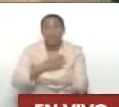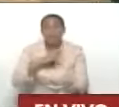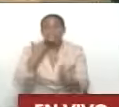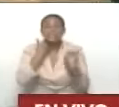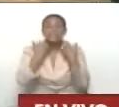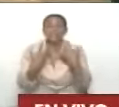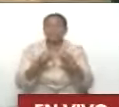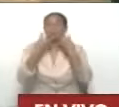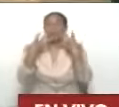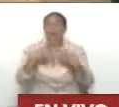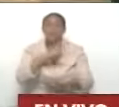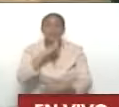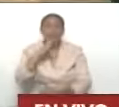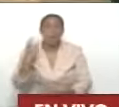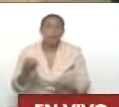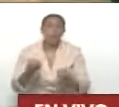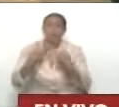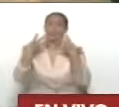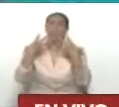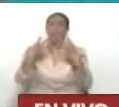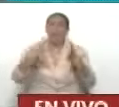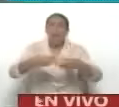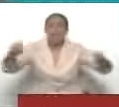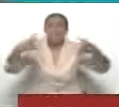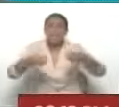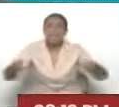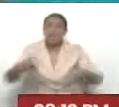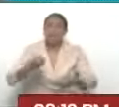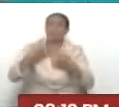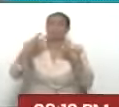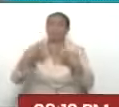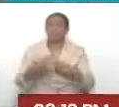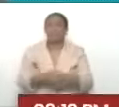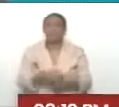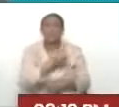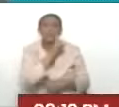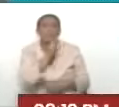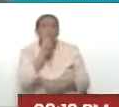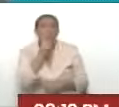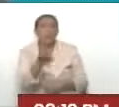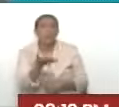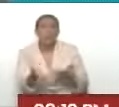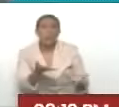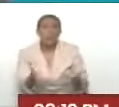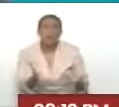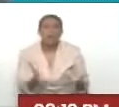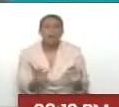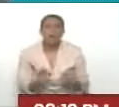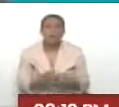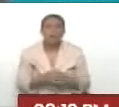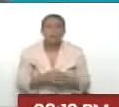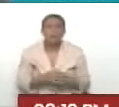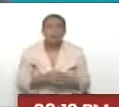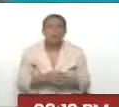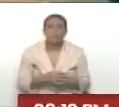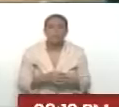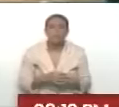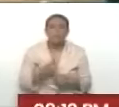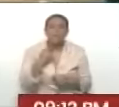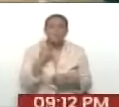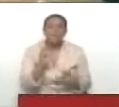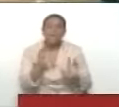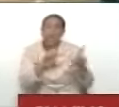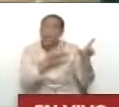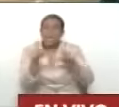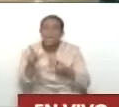diversos tipos de conservantes o de, por ejemplo, aquí a la soya. ¿Aquí trajiste tu producto, Simael? Ahí... Hoy solamente tengo listo